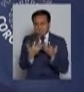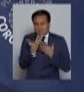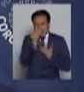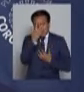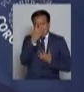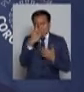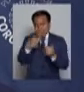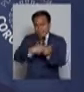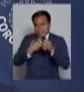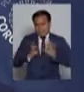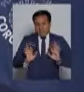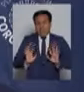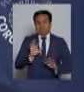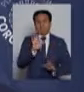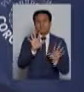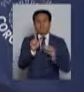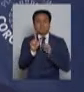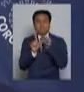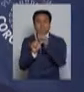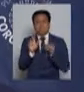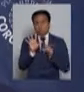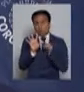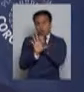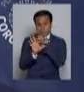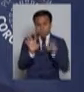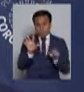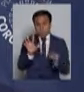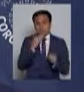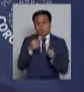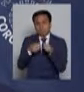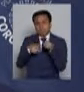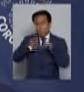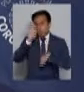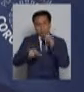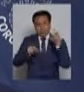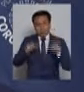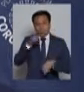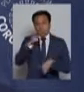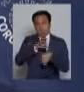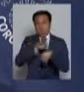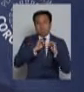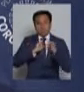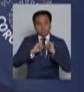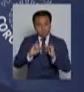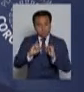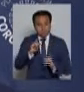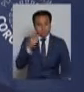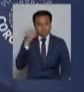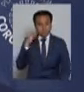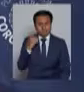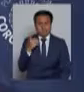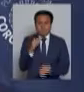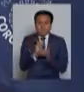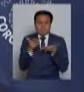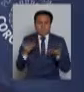en 5 de los 7 pacientes anunciados hoy día y en la mayoría del total de pacientes que hemos informado hasta